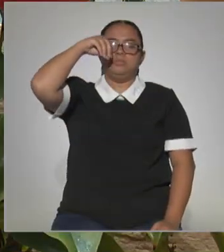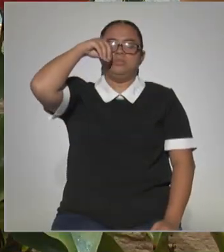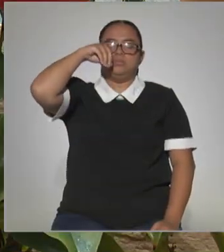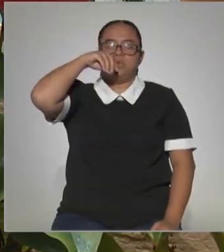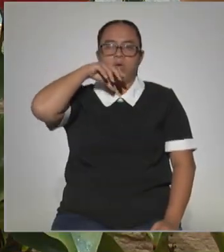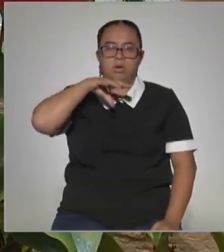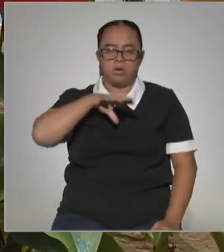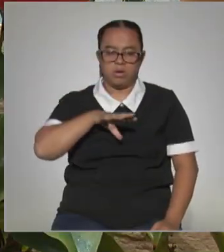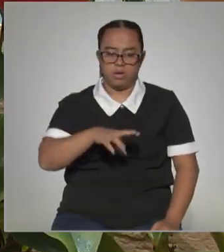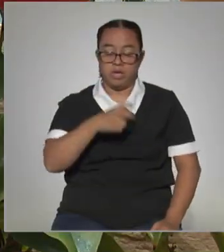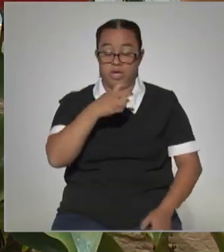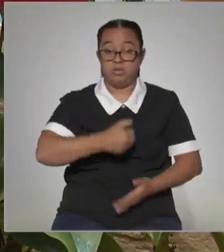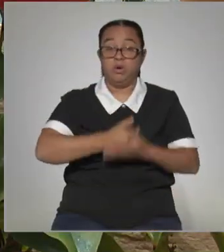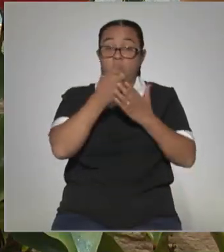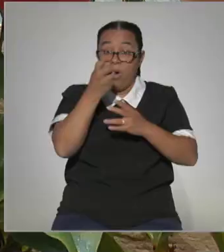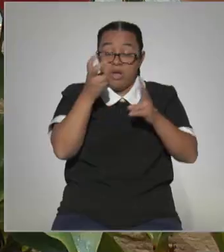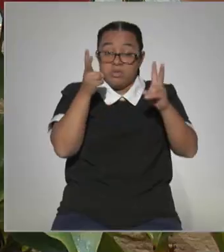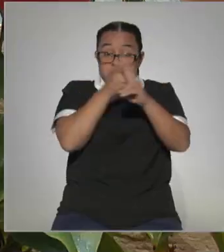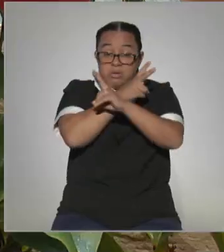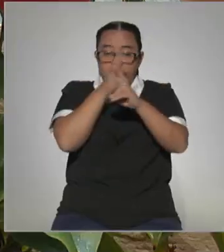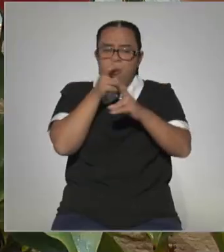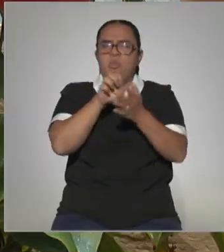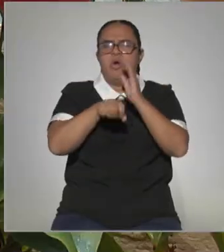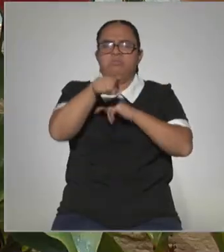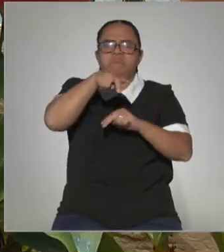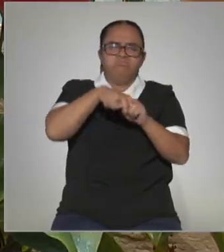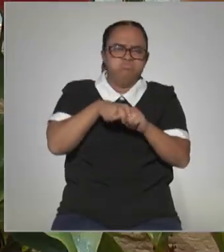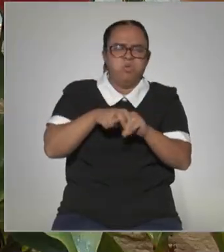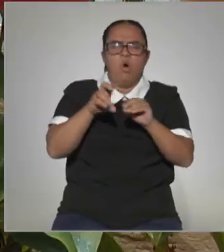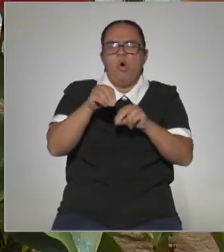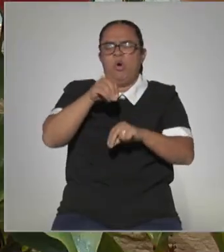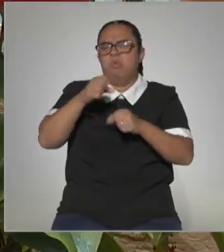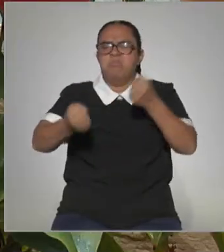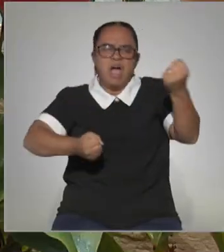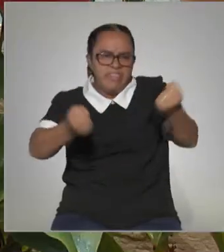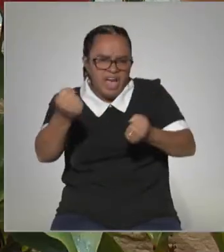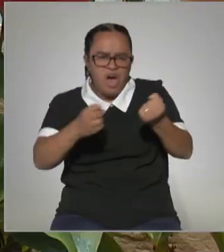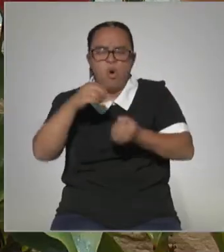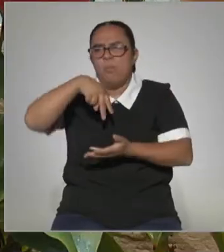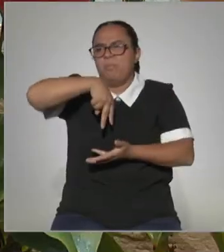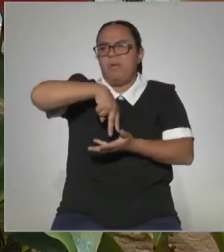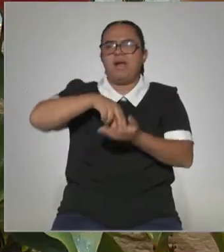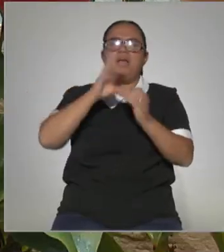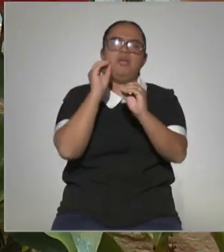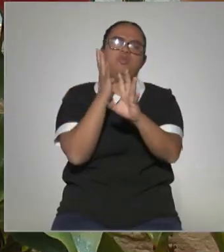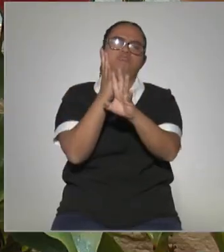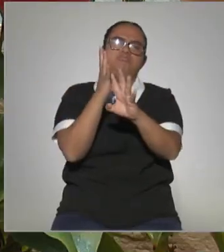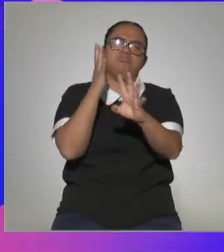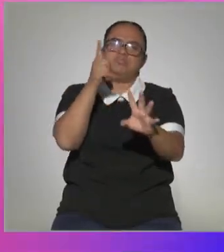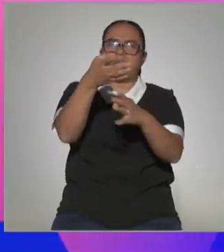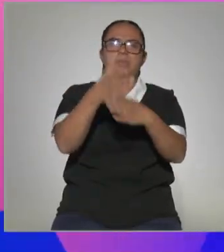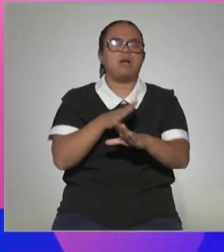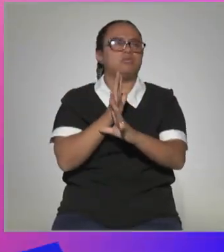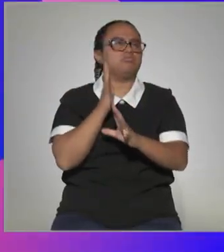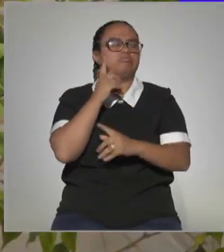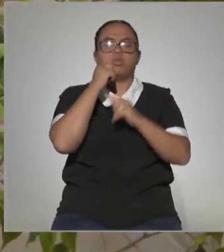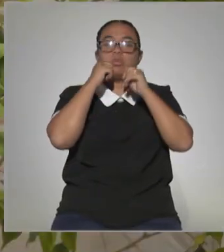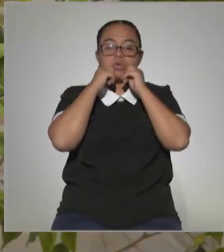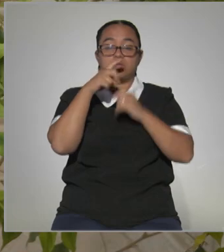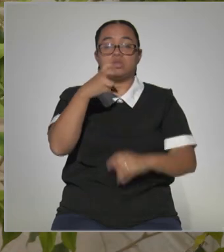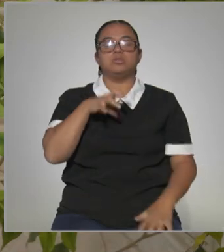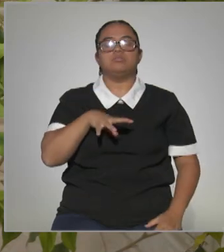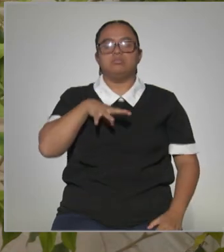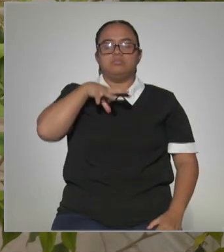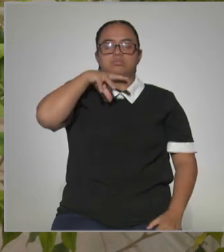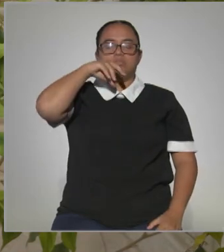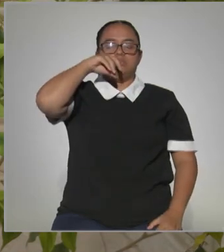ampliando nuestra capacidad respiratoria. Podemos estar sentados, parados, manejando en la fila de un banco, donde sea que estemos. Eso